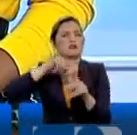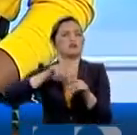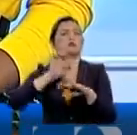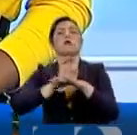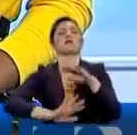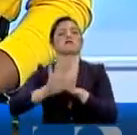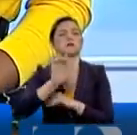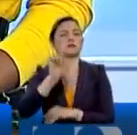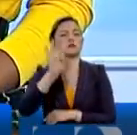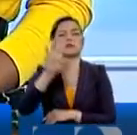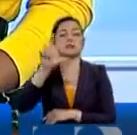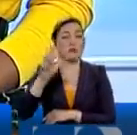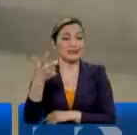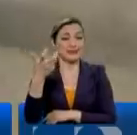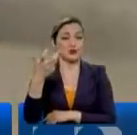147.315 casos.